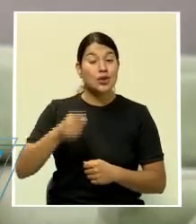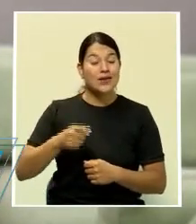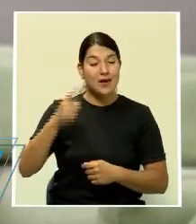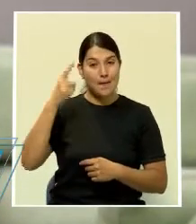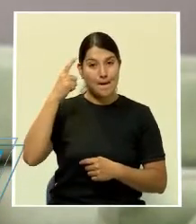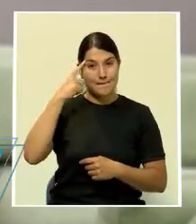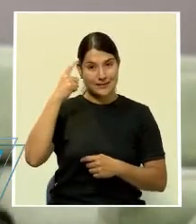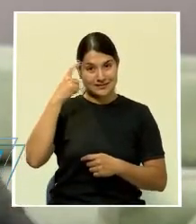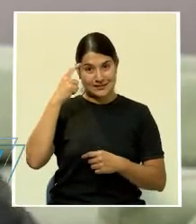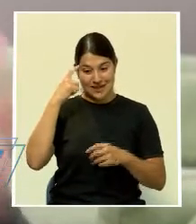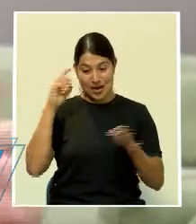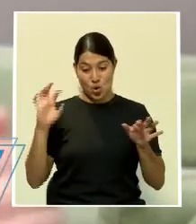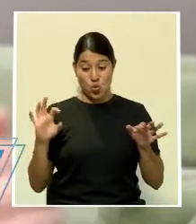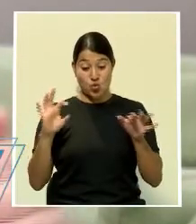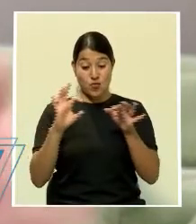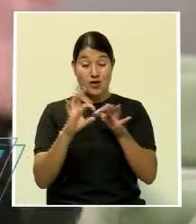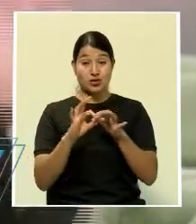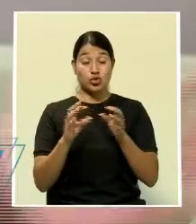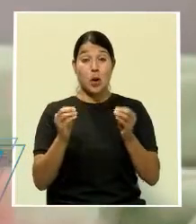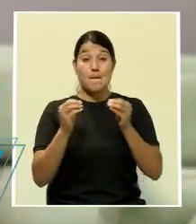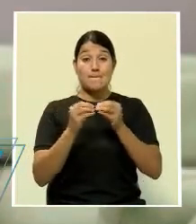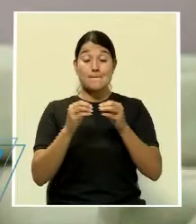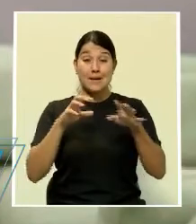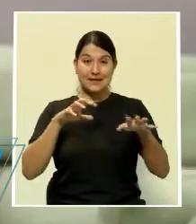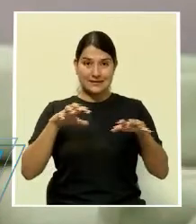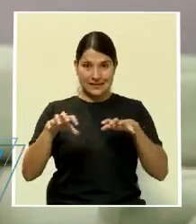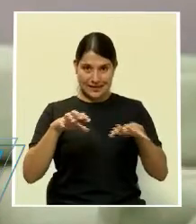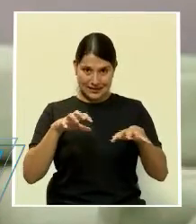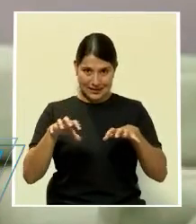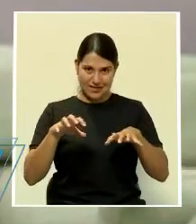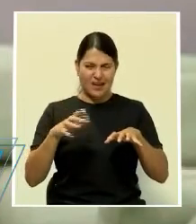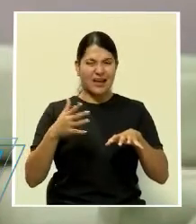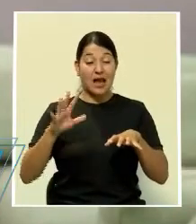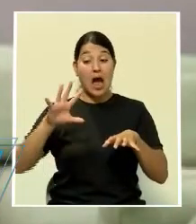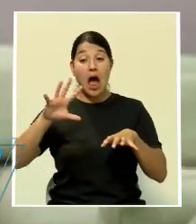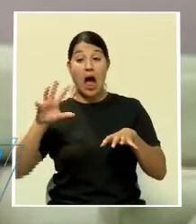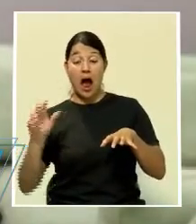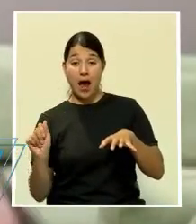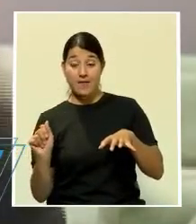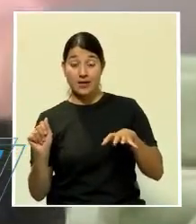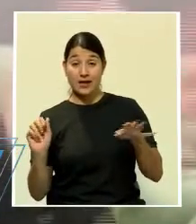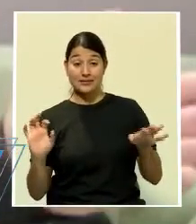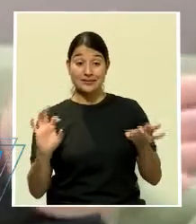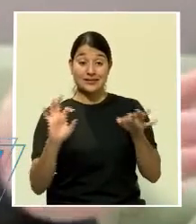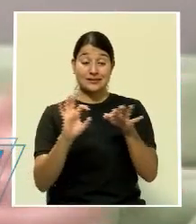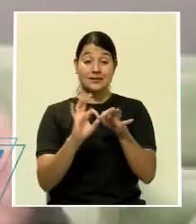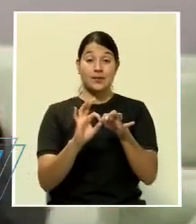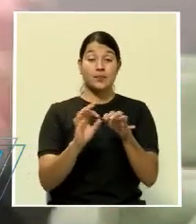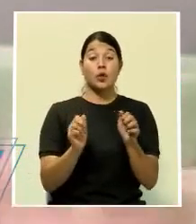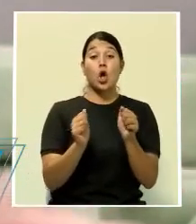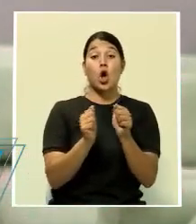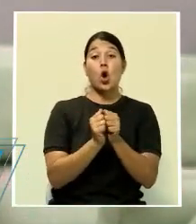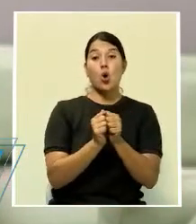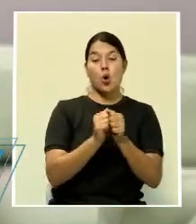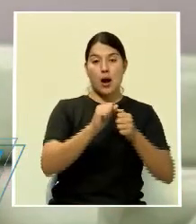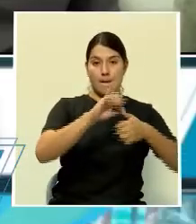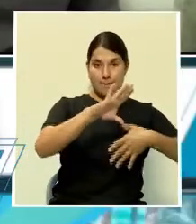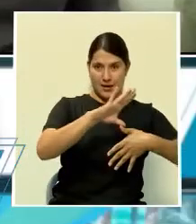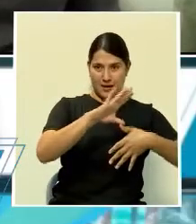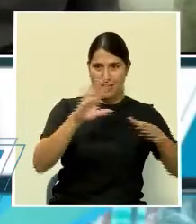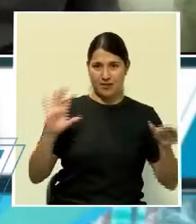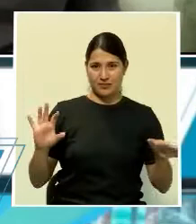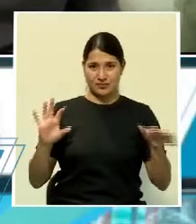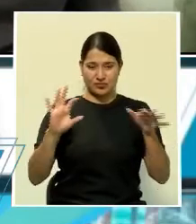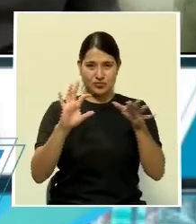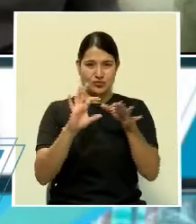una relación más activa entre ese gran continente África y el continente americano